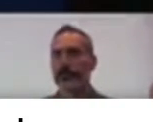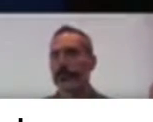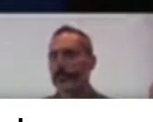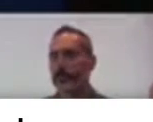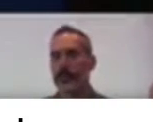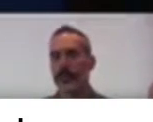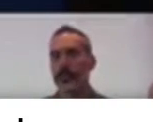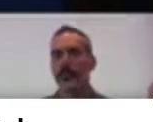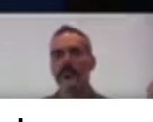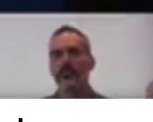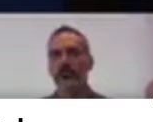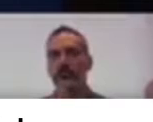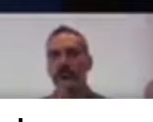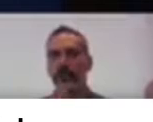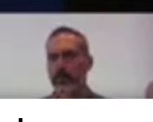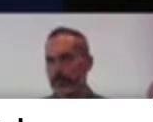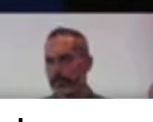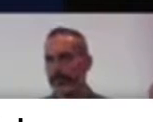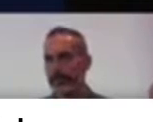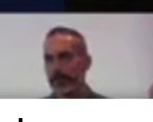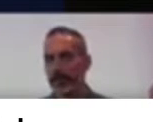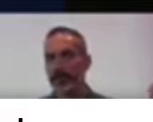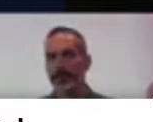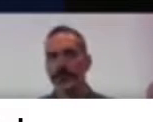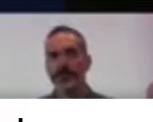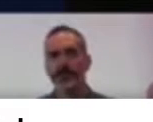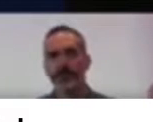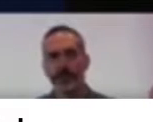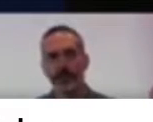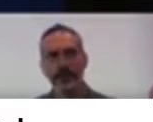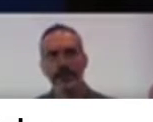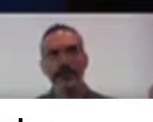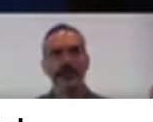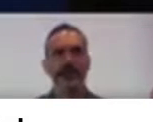están funcionando. Y dijimos